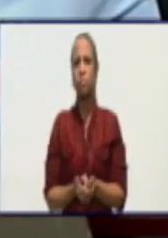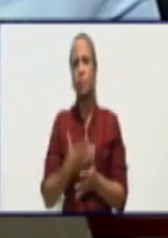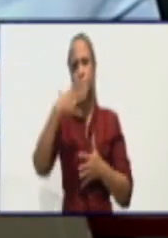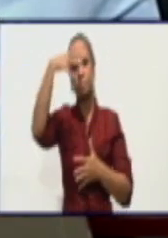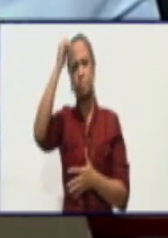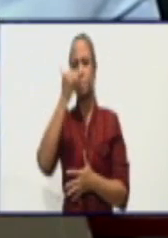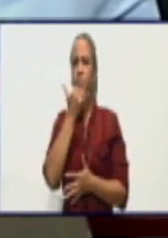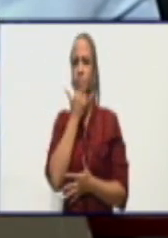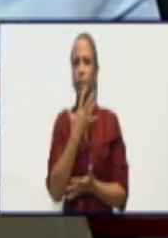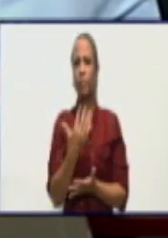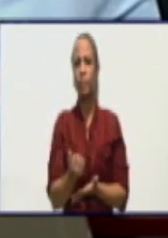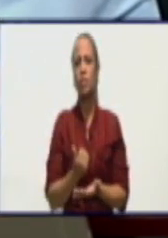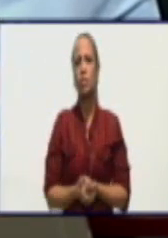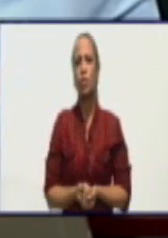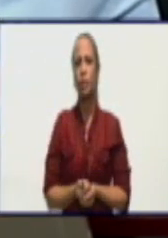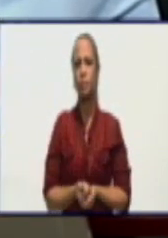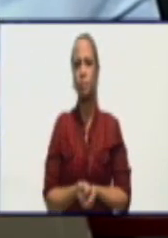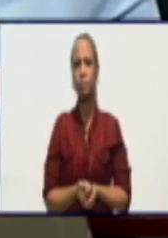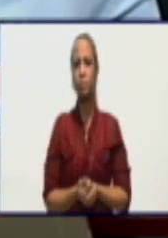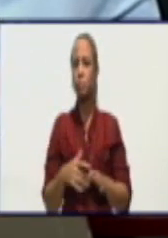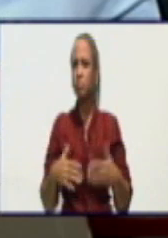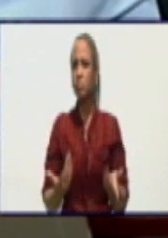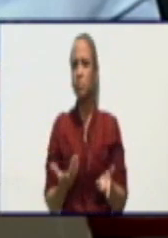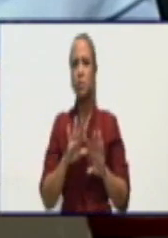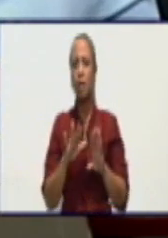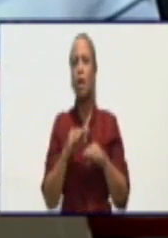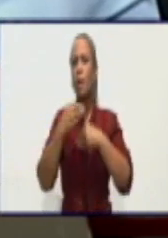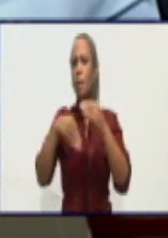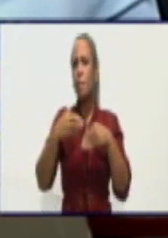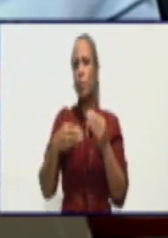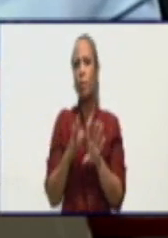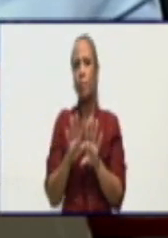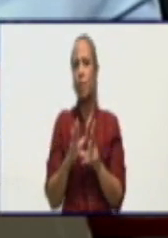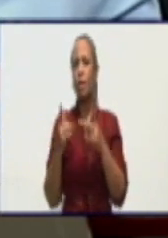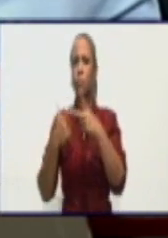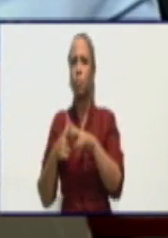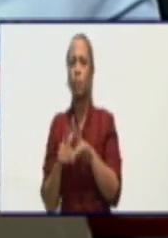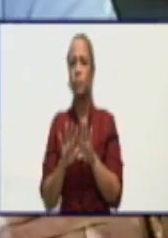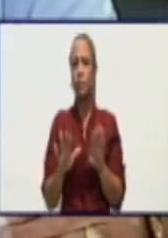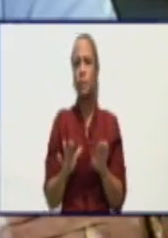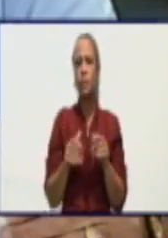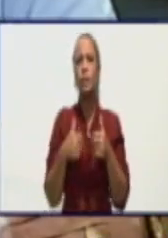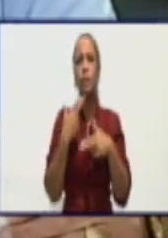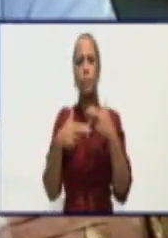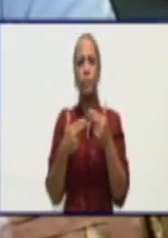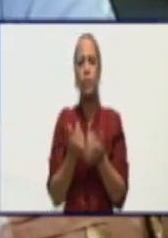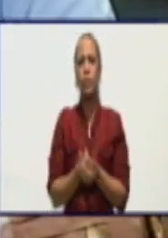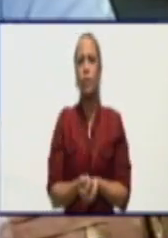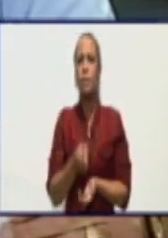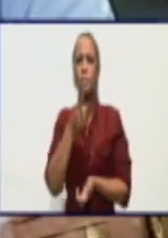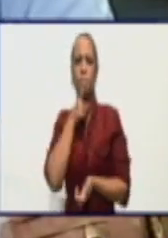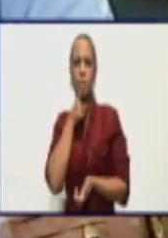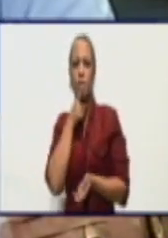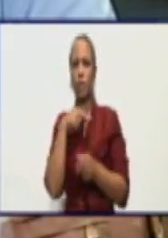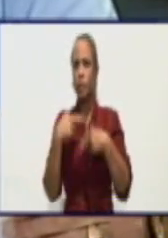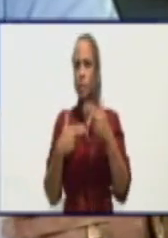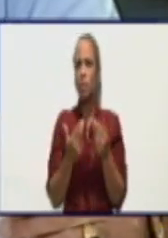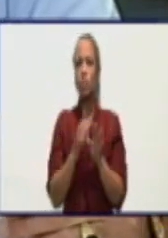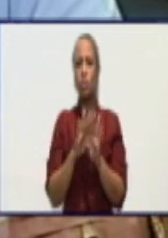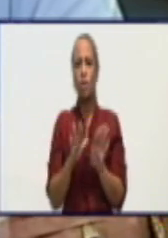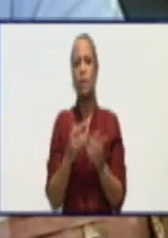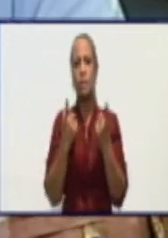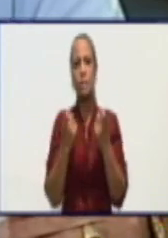que estaban cogiendo el otro problema que tenía, que realmente ya entró en servicio y fue en el pico del día del viernes que hubo necesidad de afectar.